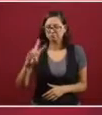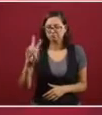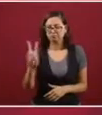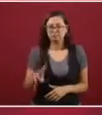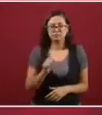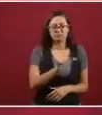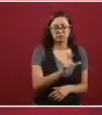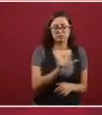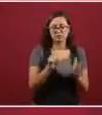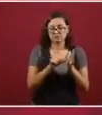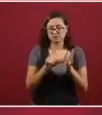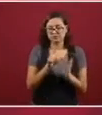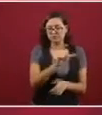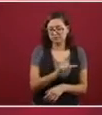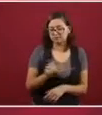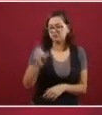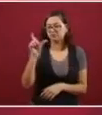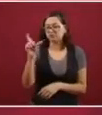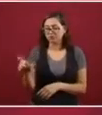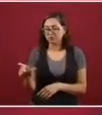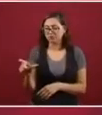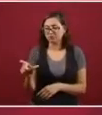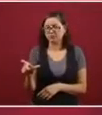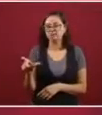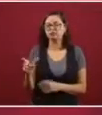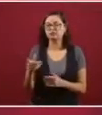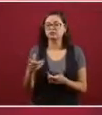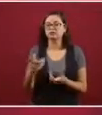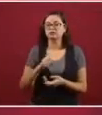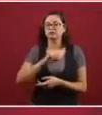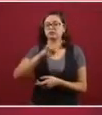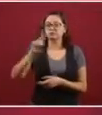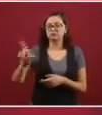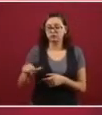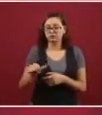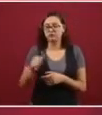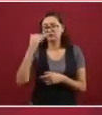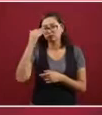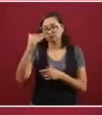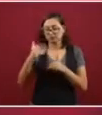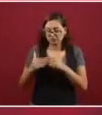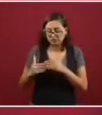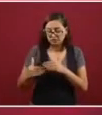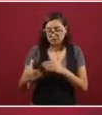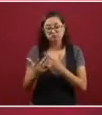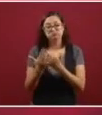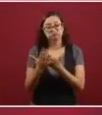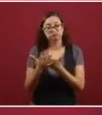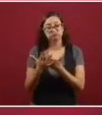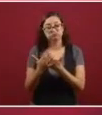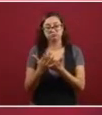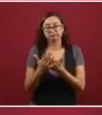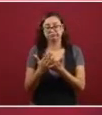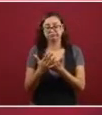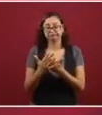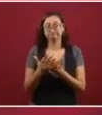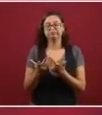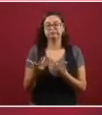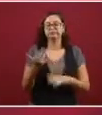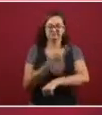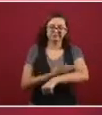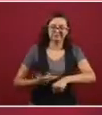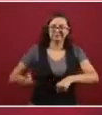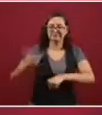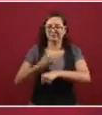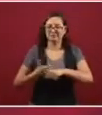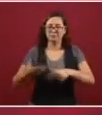la tarjeta, para la dispersión del recurso hay un tiempo, porque se hace un trámite, se